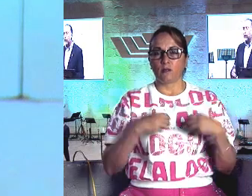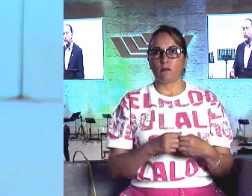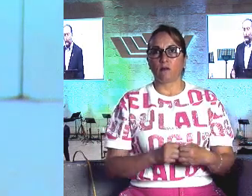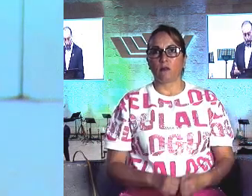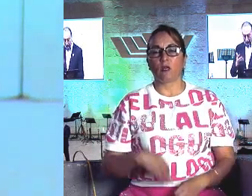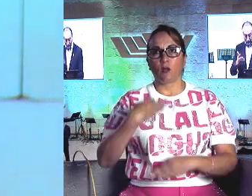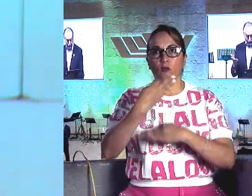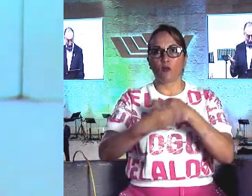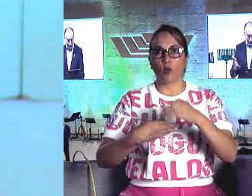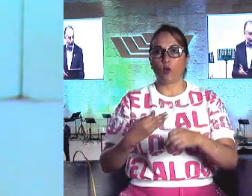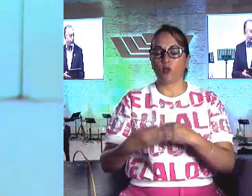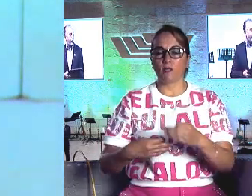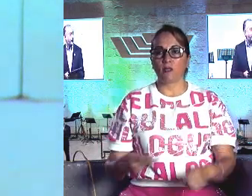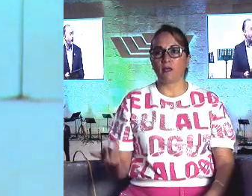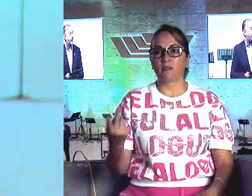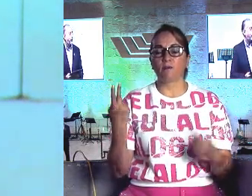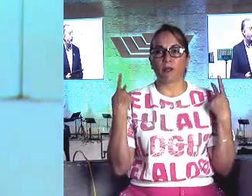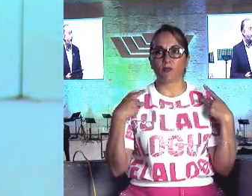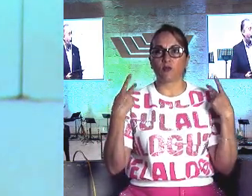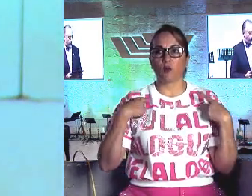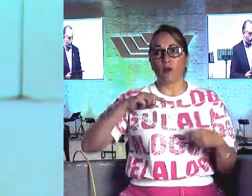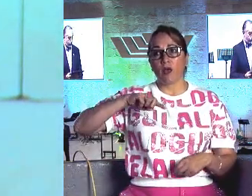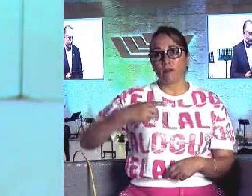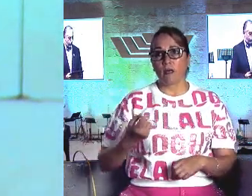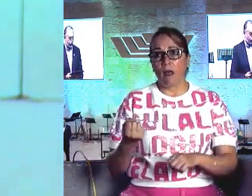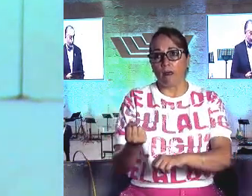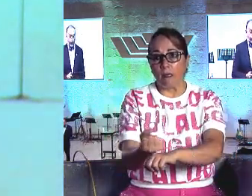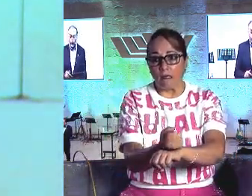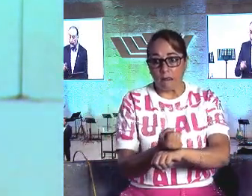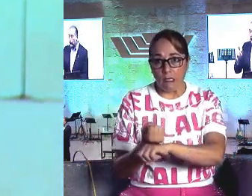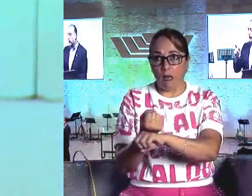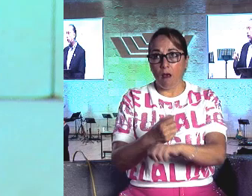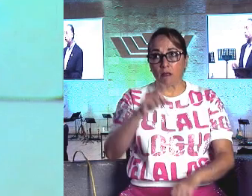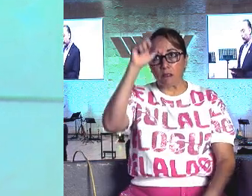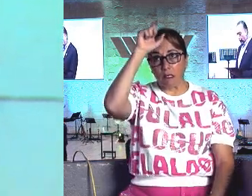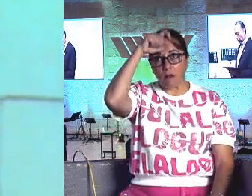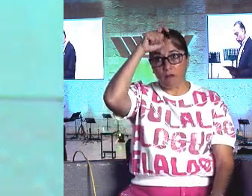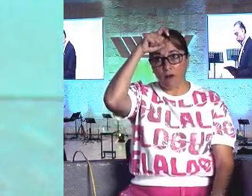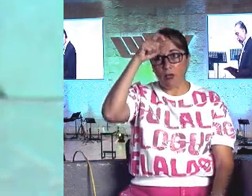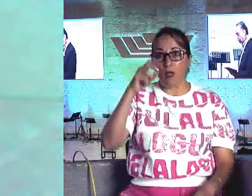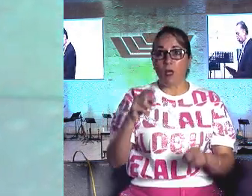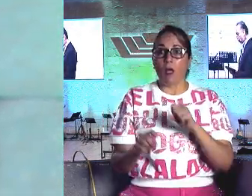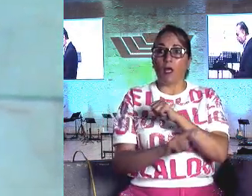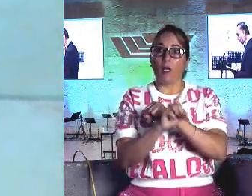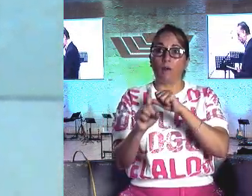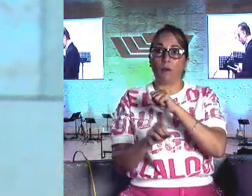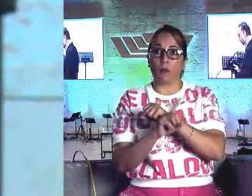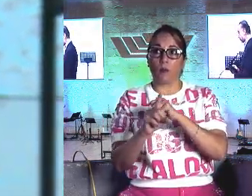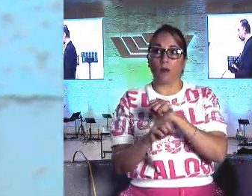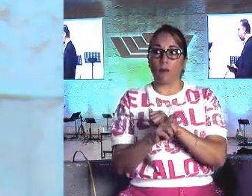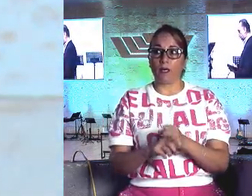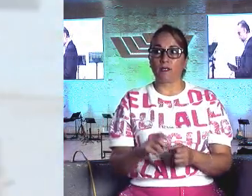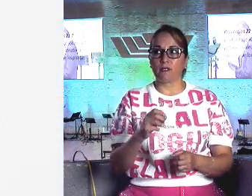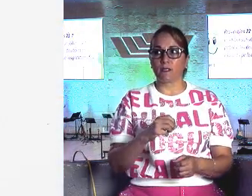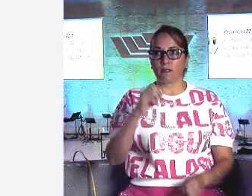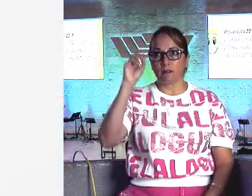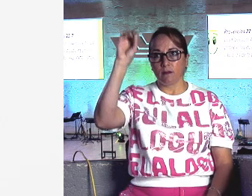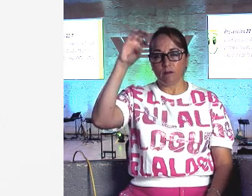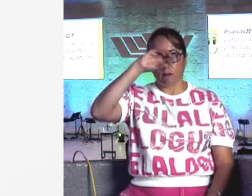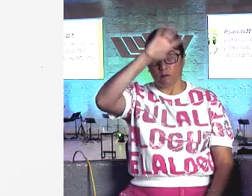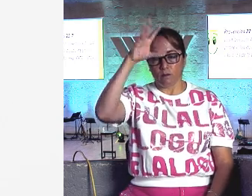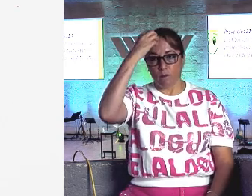la población era esclava del faraón. En Proverbios 22:7 dice,